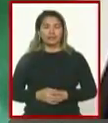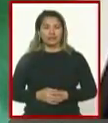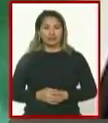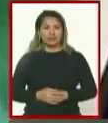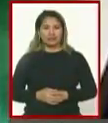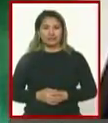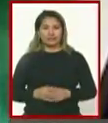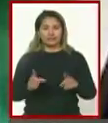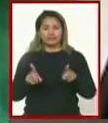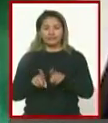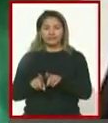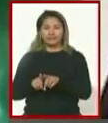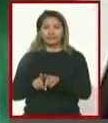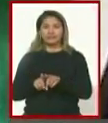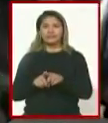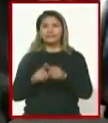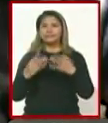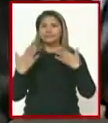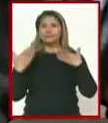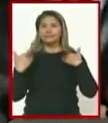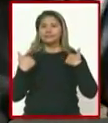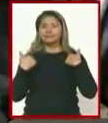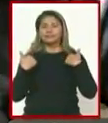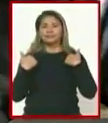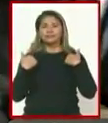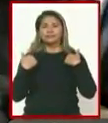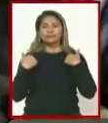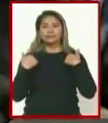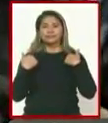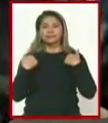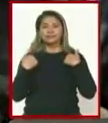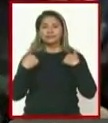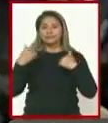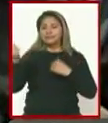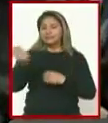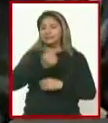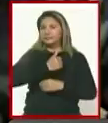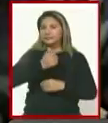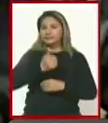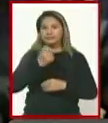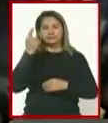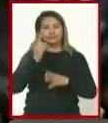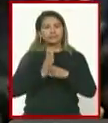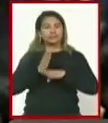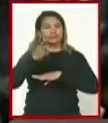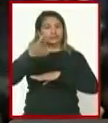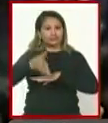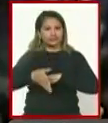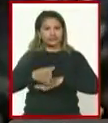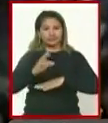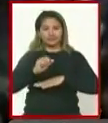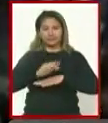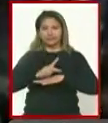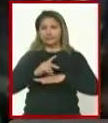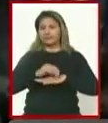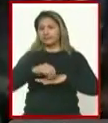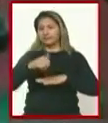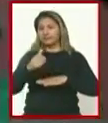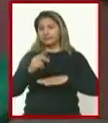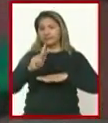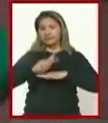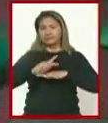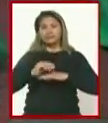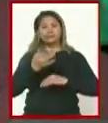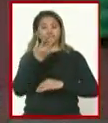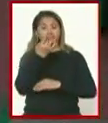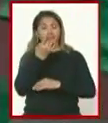Legalizado además, por lo tanto están saliendo, nuestro territorio está como tránsito para transportar y hasta el vecino país, Paraguay.